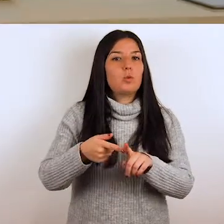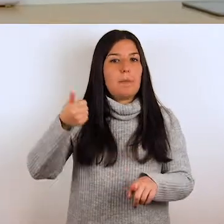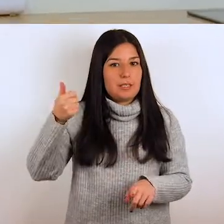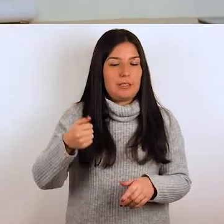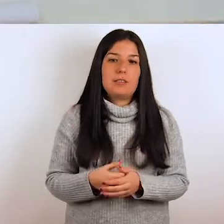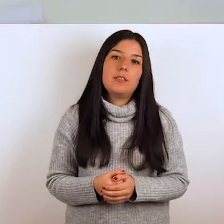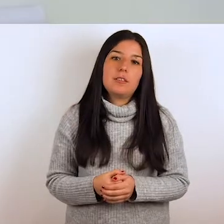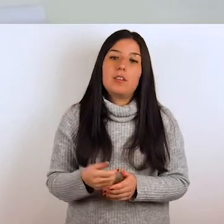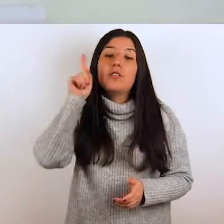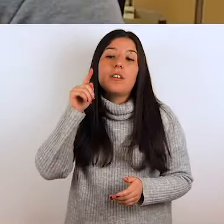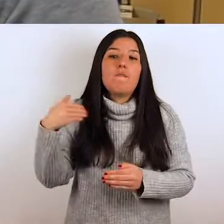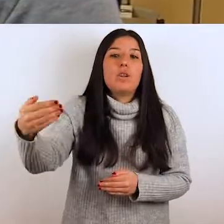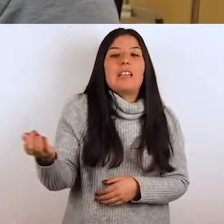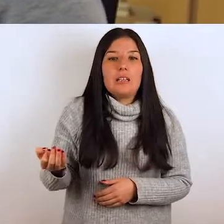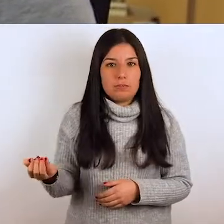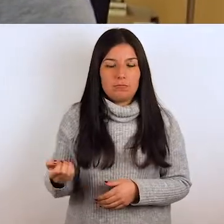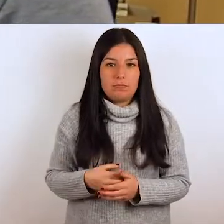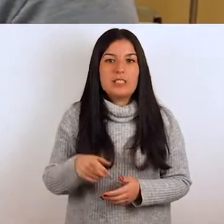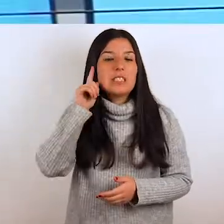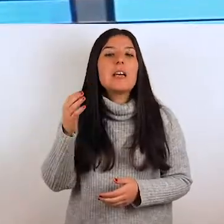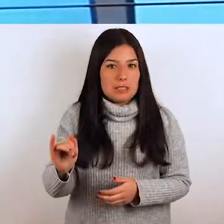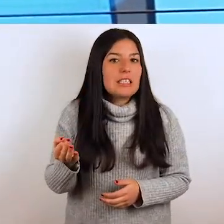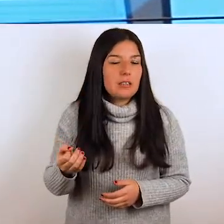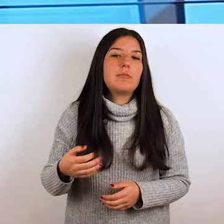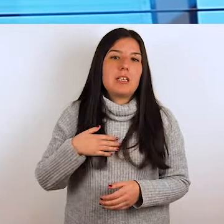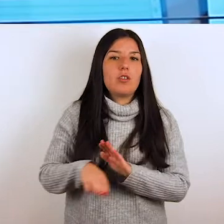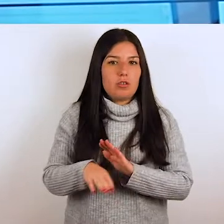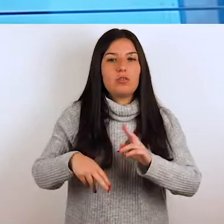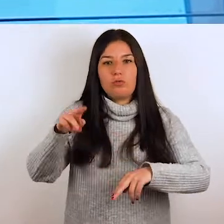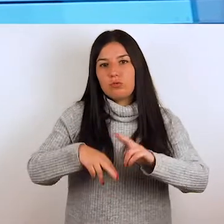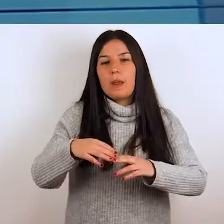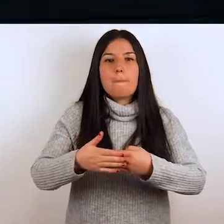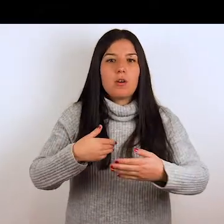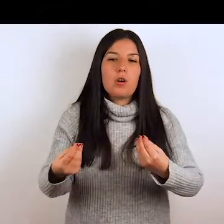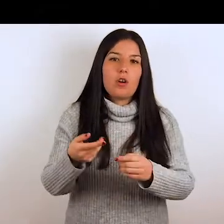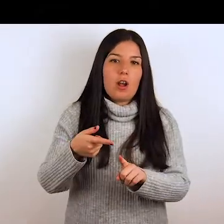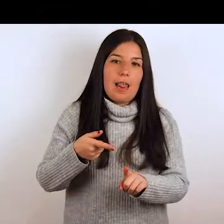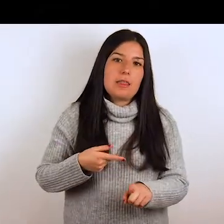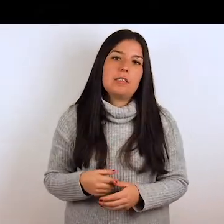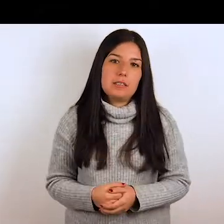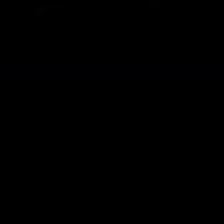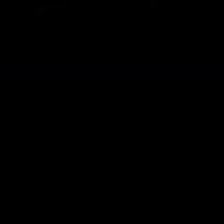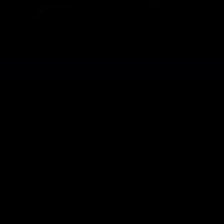sabemos qué pasará en el futuro. Lo que sí sabemos es que queremos seguir construyéndolo mano a mano con nuestros clientes.